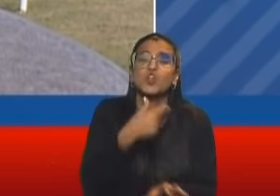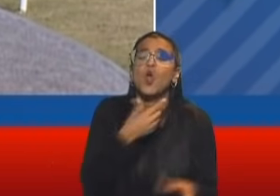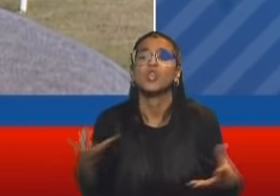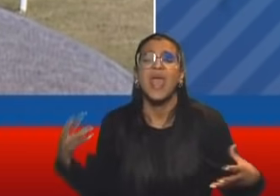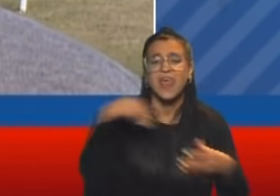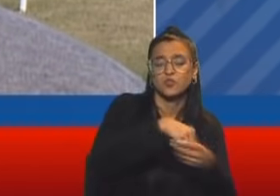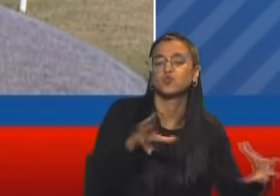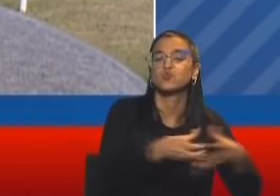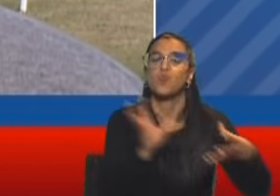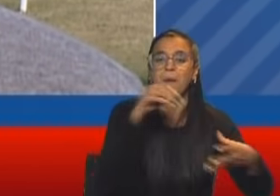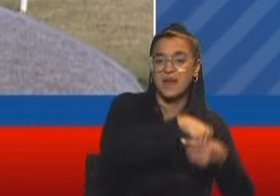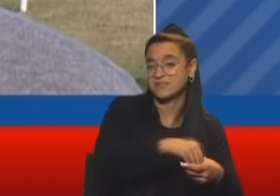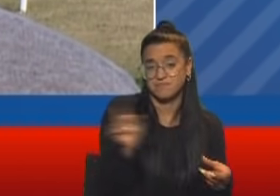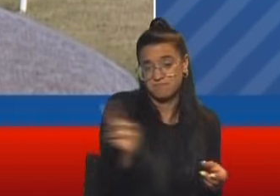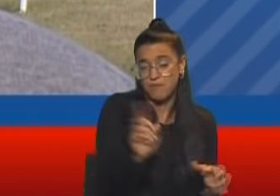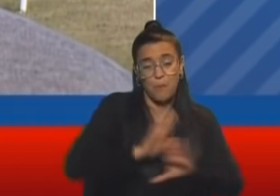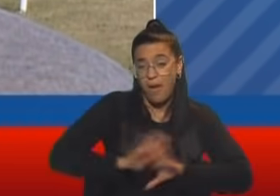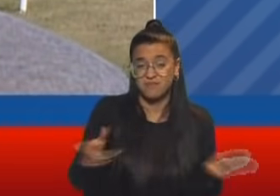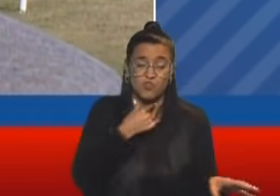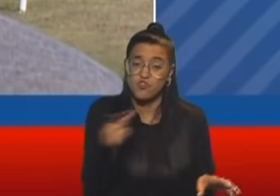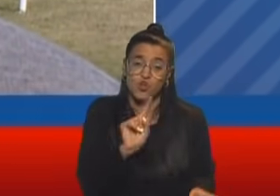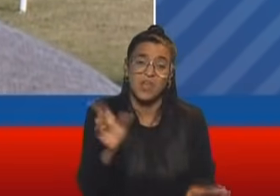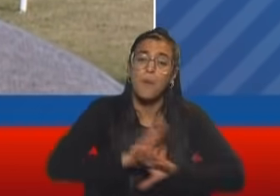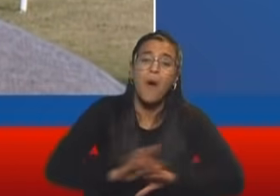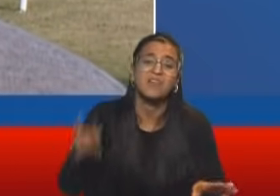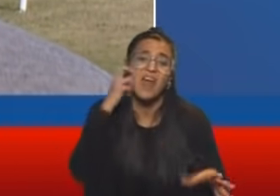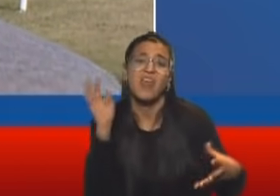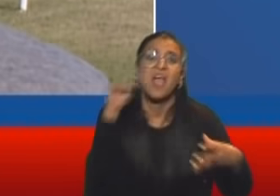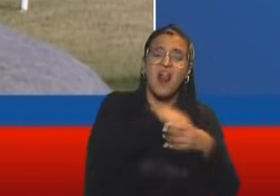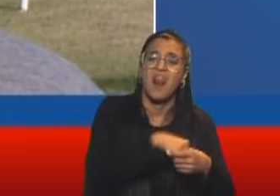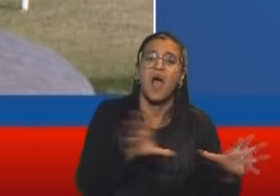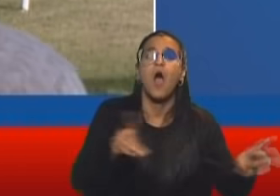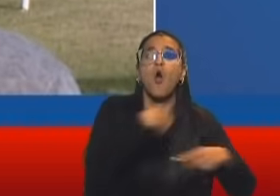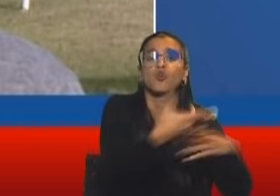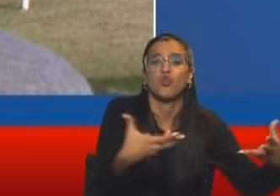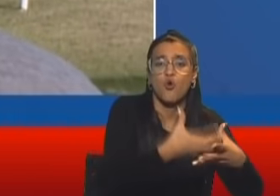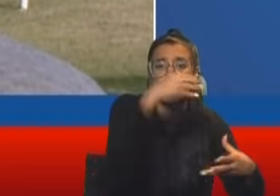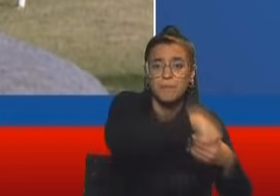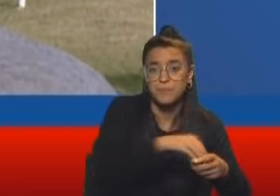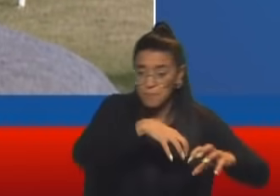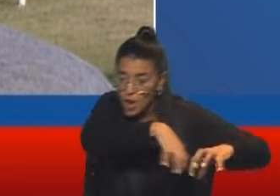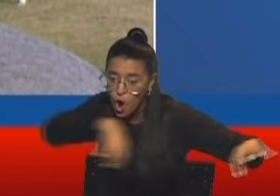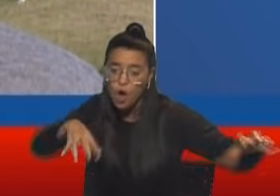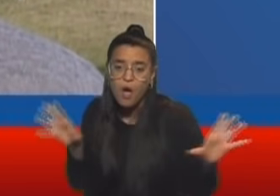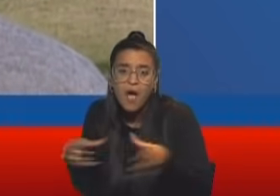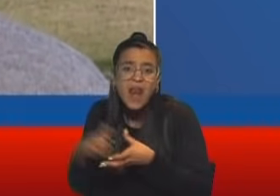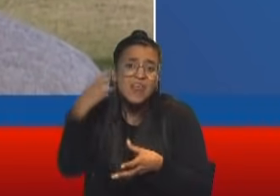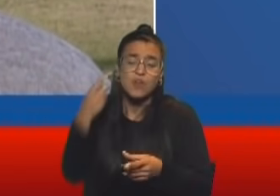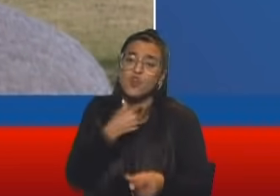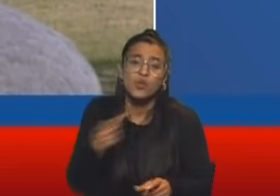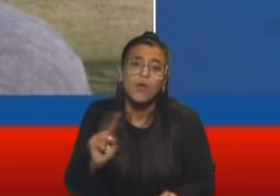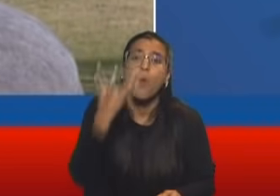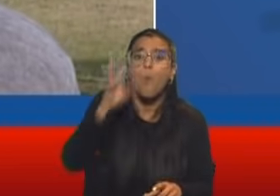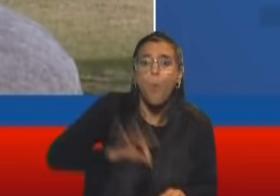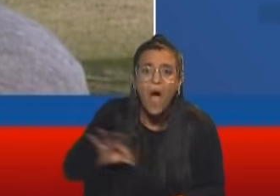cola. radicalismo? No quiere ser furgón de cola más. Están hartos Claro, pero tenía la oportunidad de allí. abrirse el radicalismo y no se abre. No. Digo, se quejaron 4 años